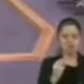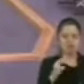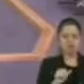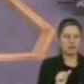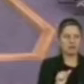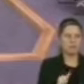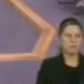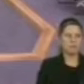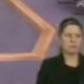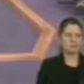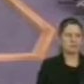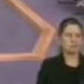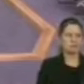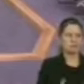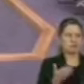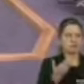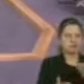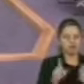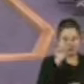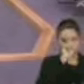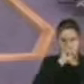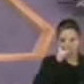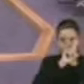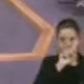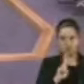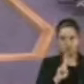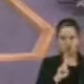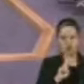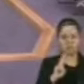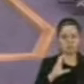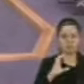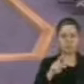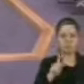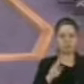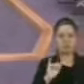hablar poco, o prometió hablar poco, el consejero Urquiza también quiere hacer una pregunta, disculpe, y la acepta.